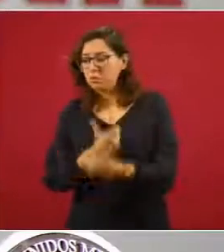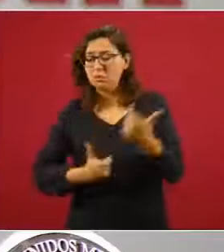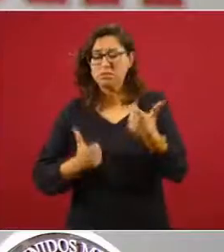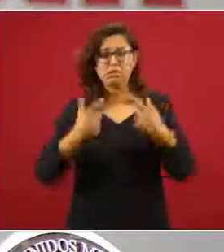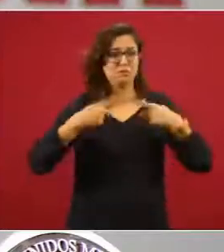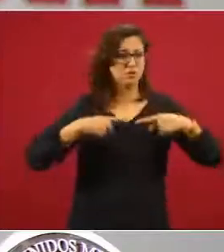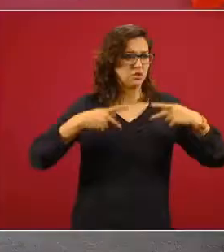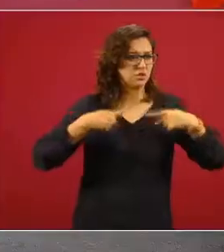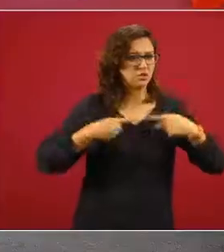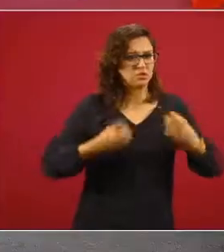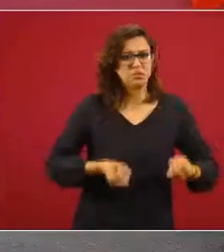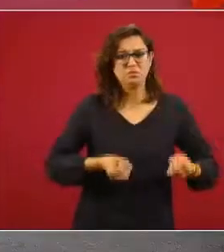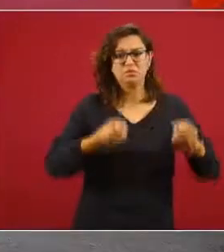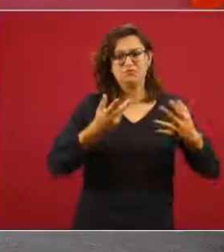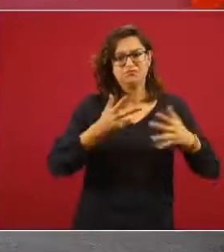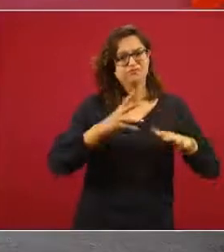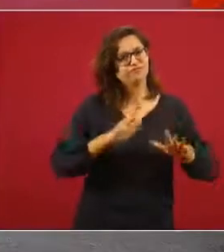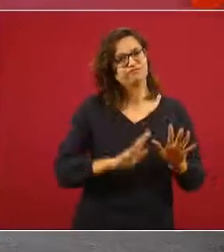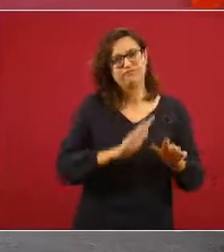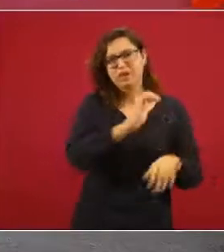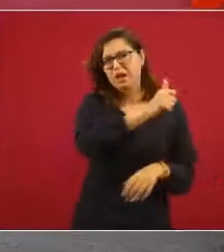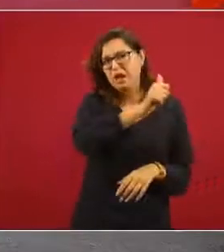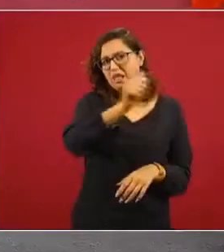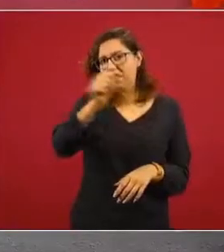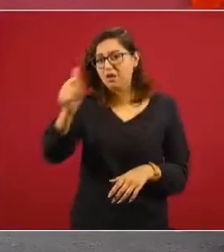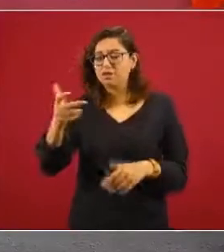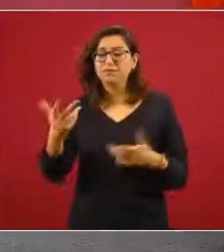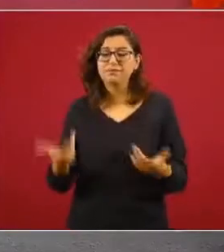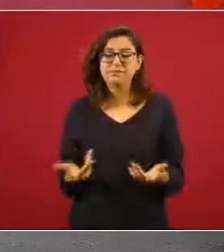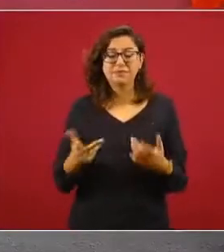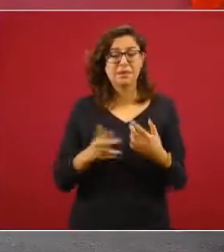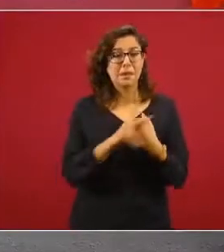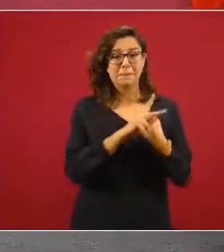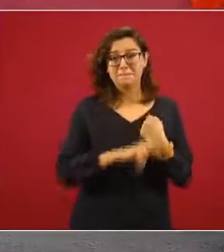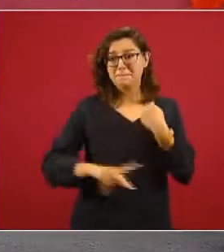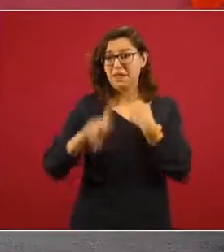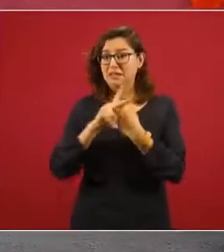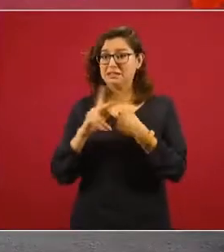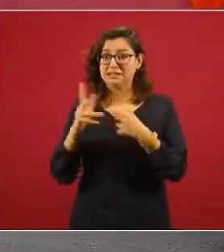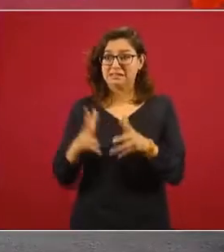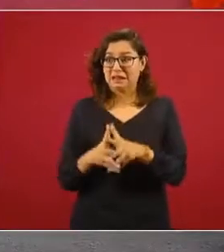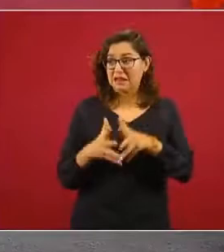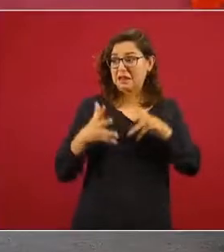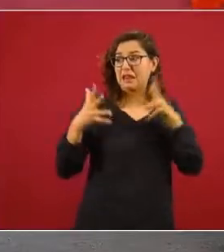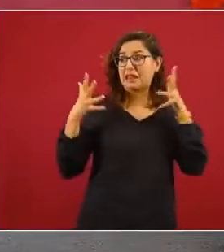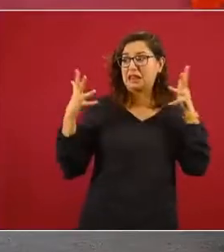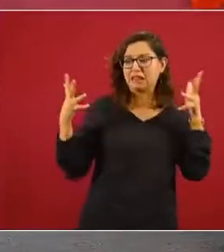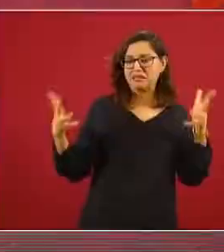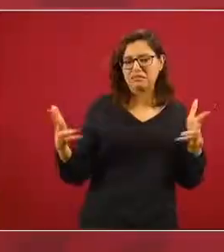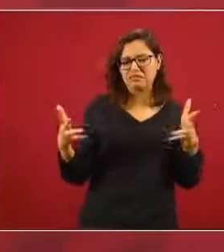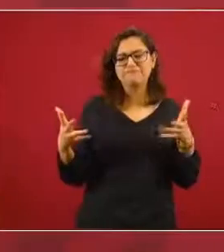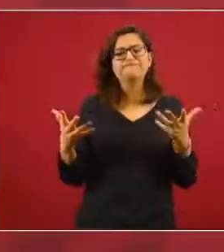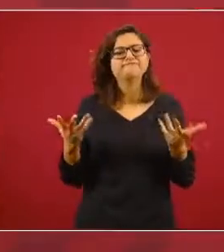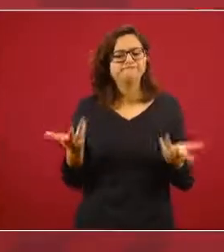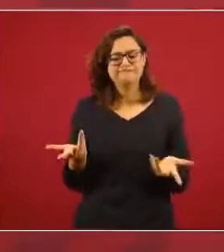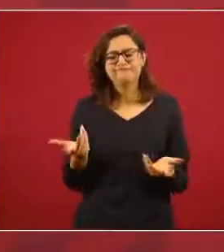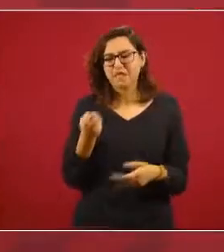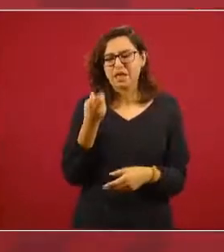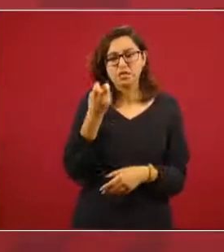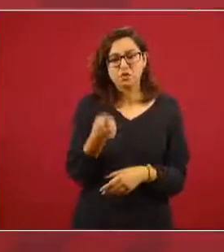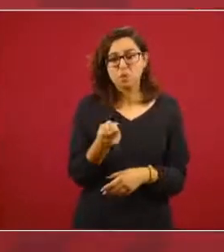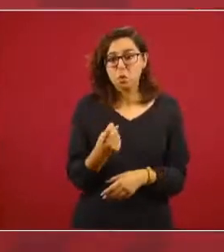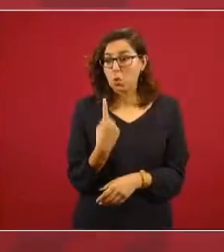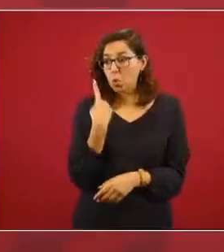En todos los países que tenemos una extensión territorial importante, se comporta así la epidemia. No hay una sola